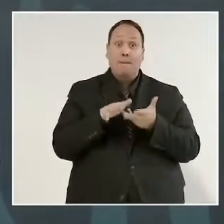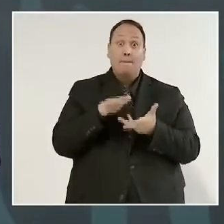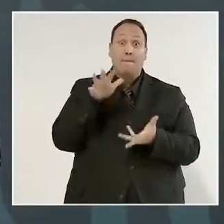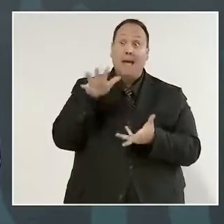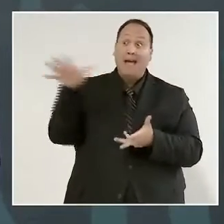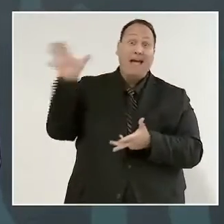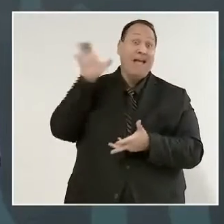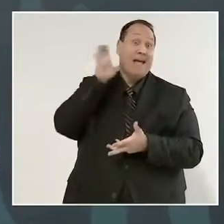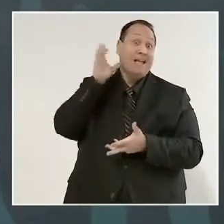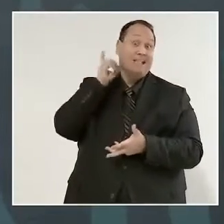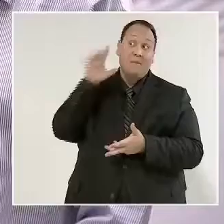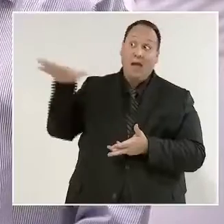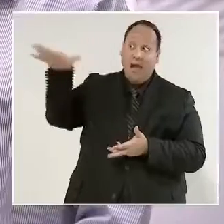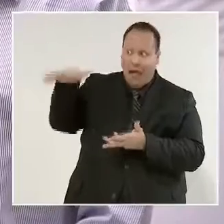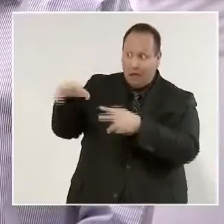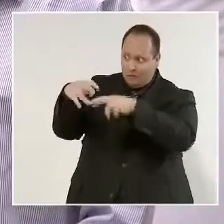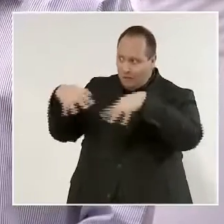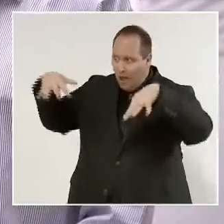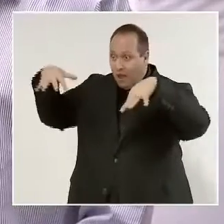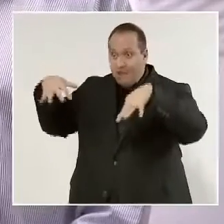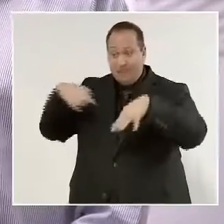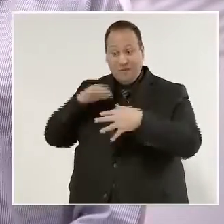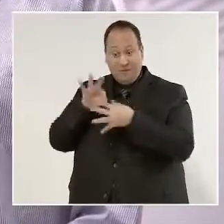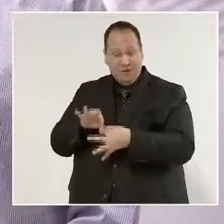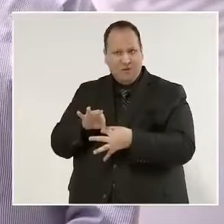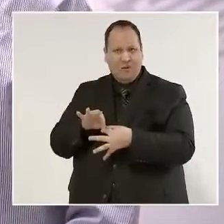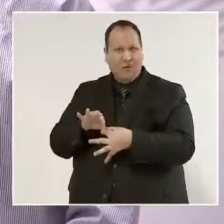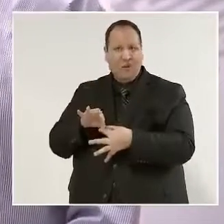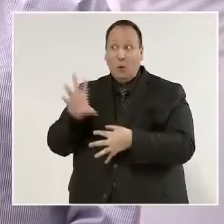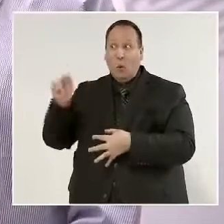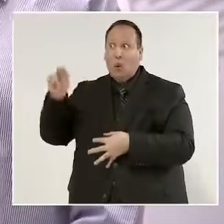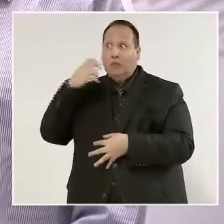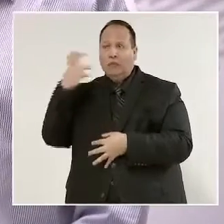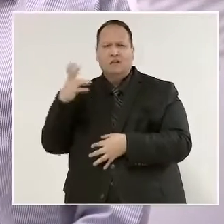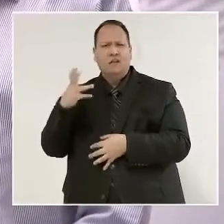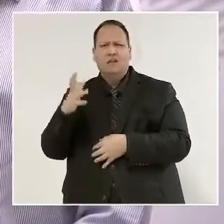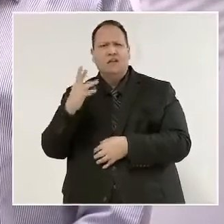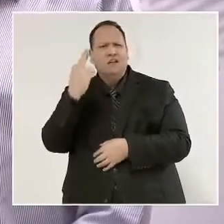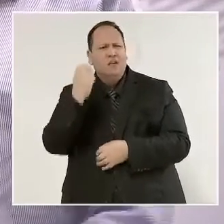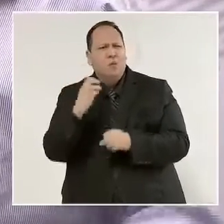en la Cámara de Diputados. ¿Y por qué razón